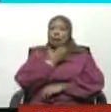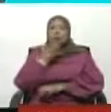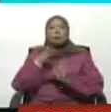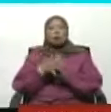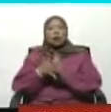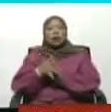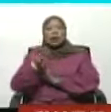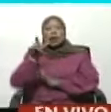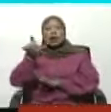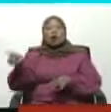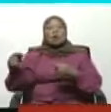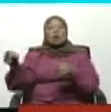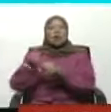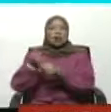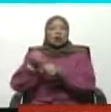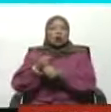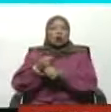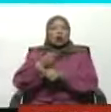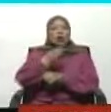Y tú eres